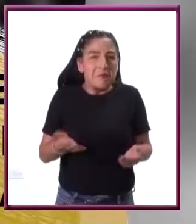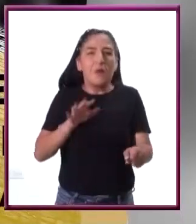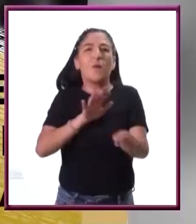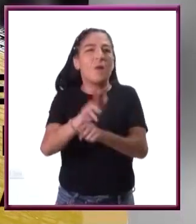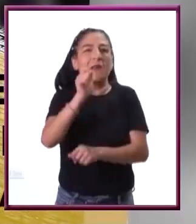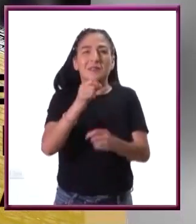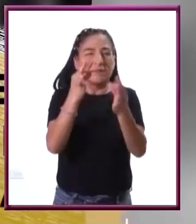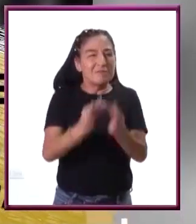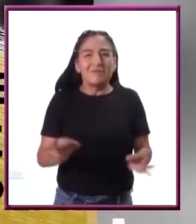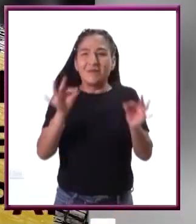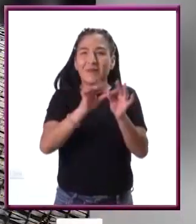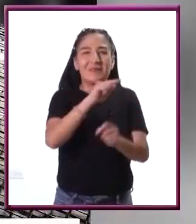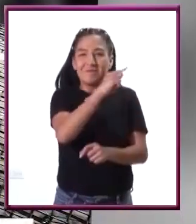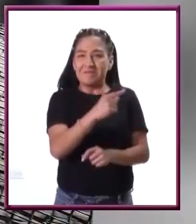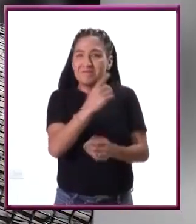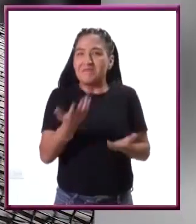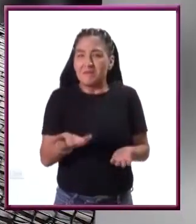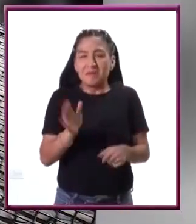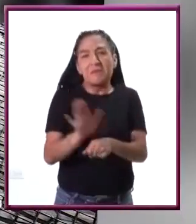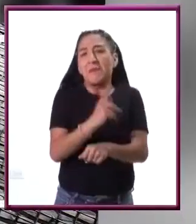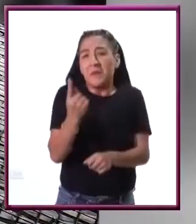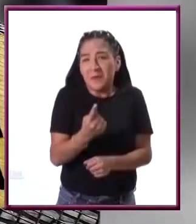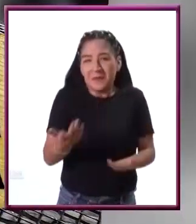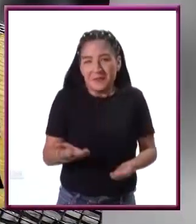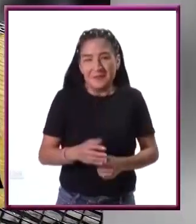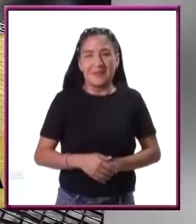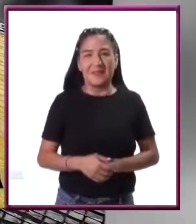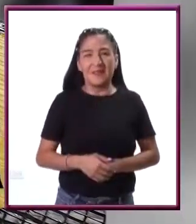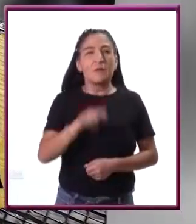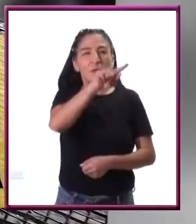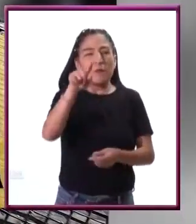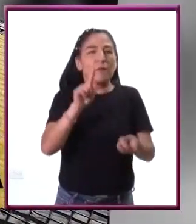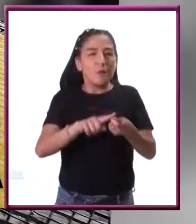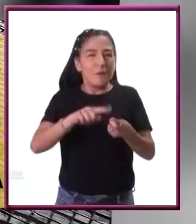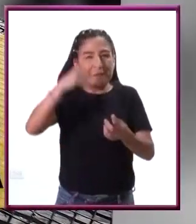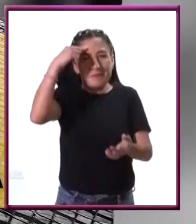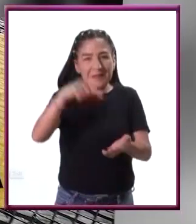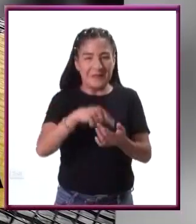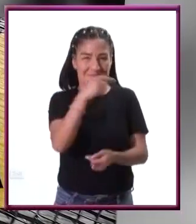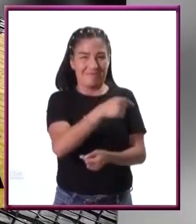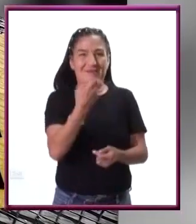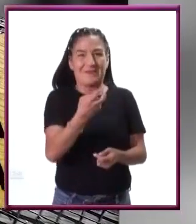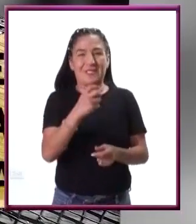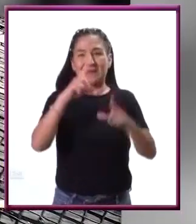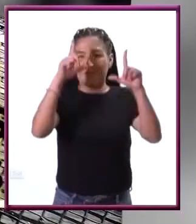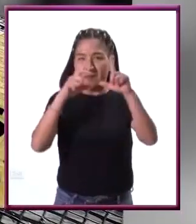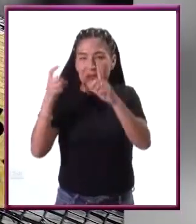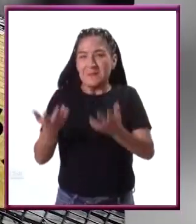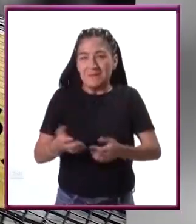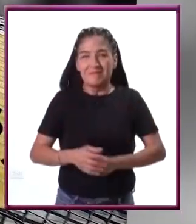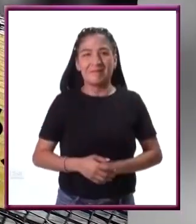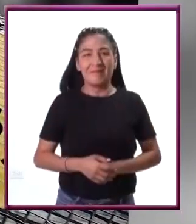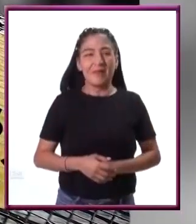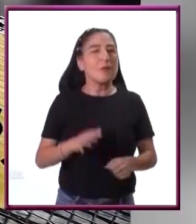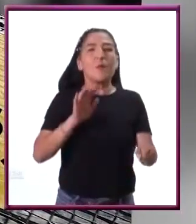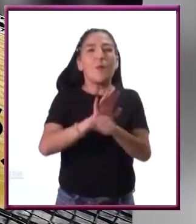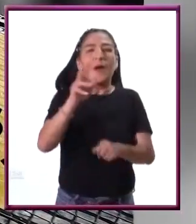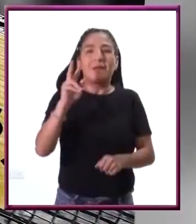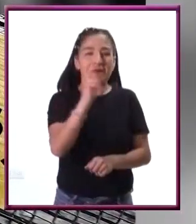principal? ¿Por qué? ¿Dónde crees que se tomó esta fotografía? ¿Qué elementos